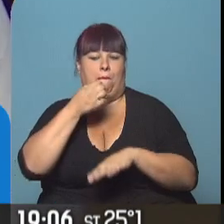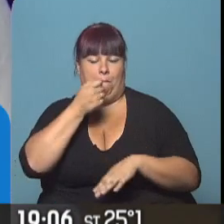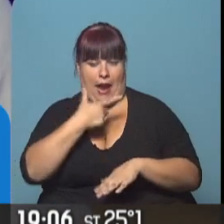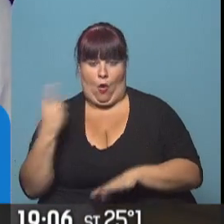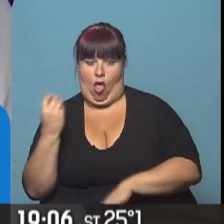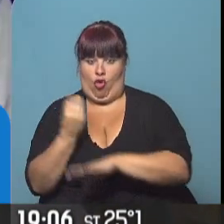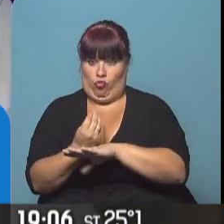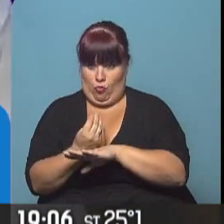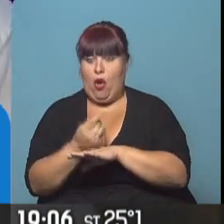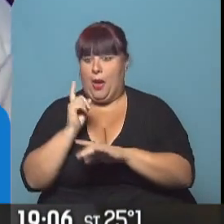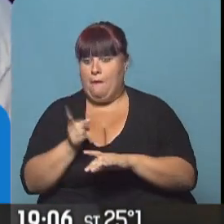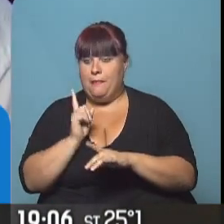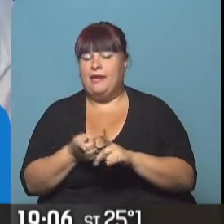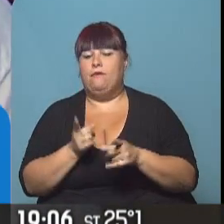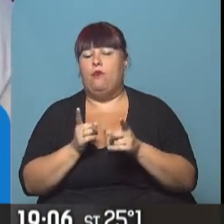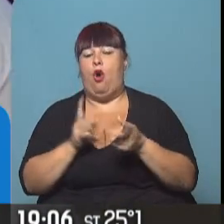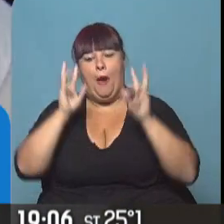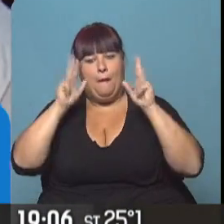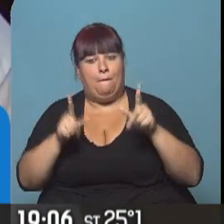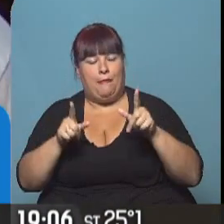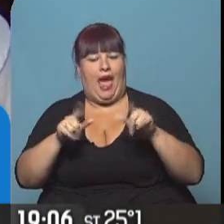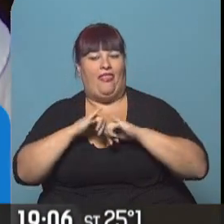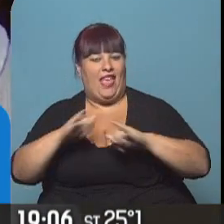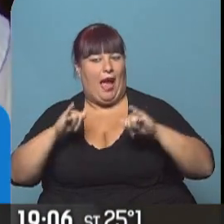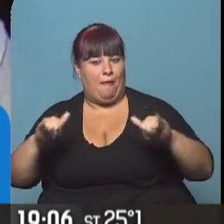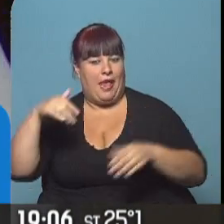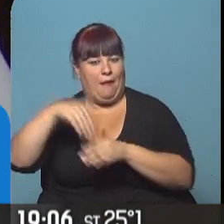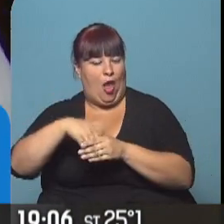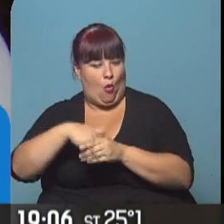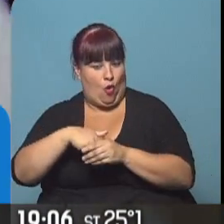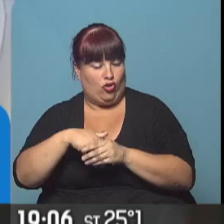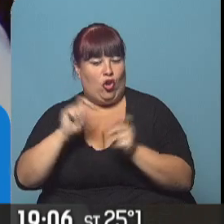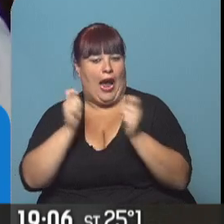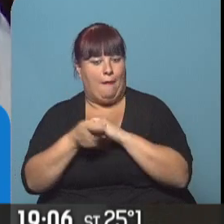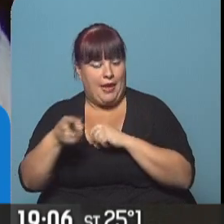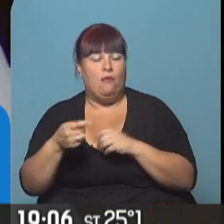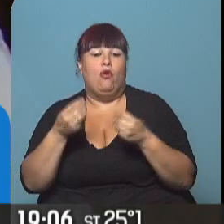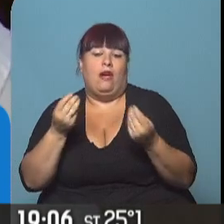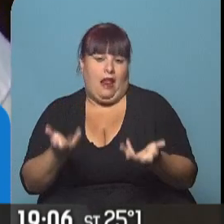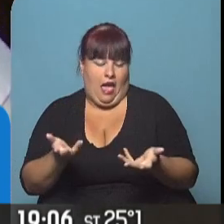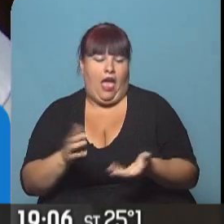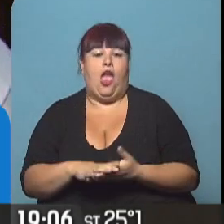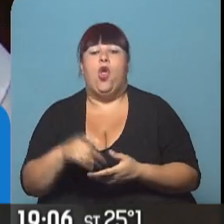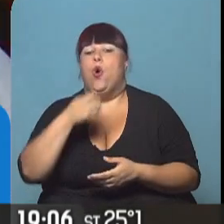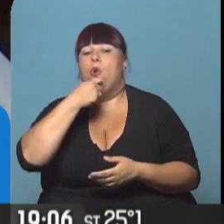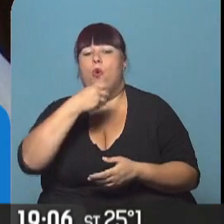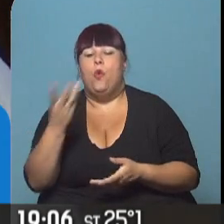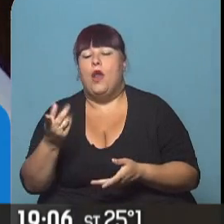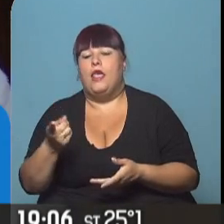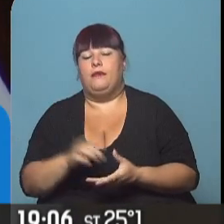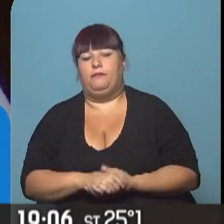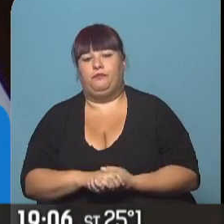apenas asumió, y de hecho fue parte de la estructura de la campaña electoral de Cambiemos, porque obviamente